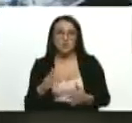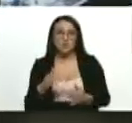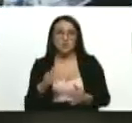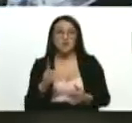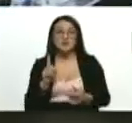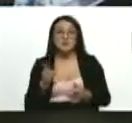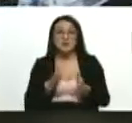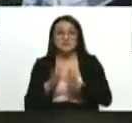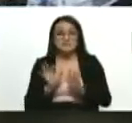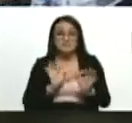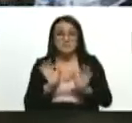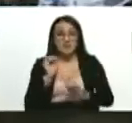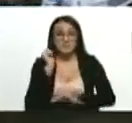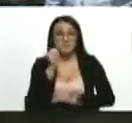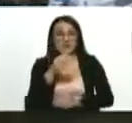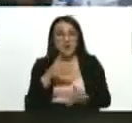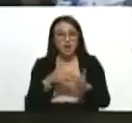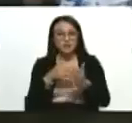magnicidio.